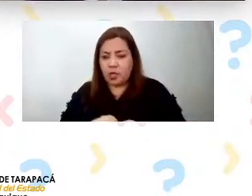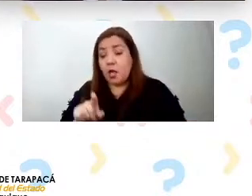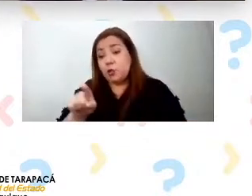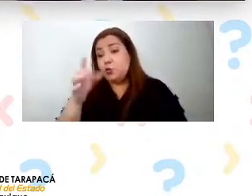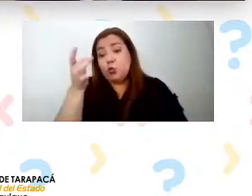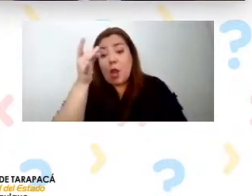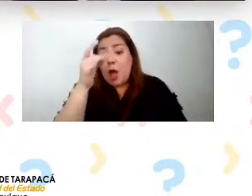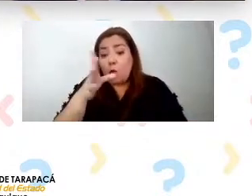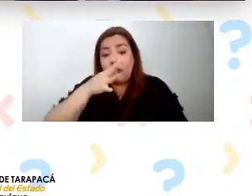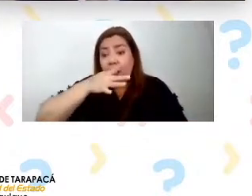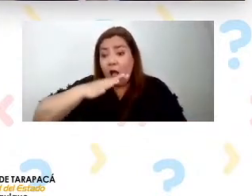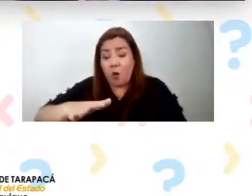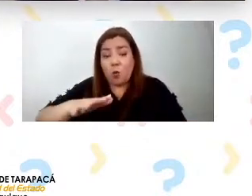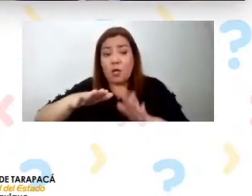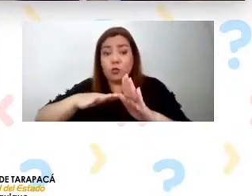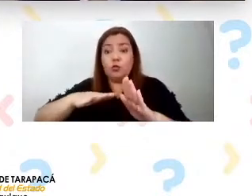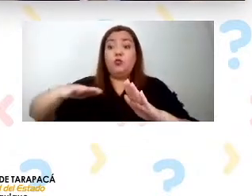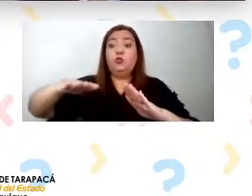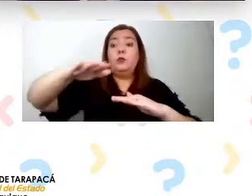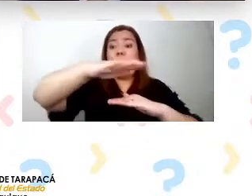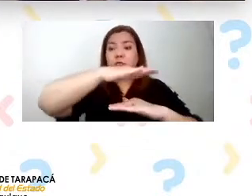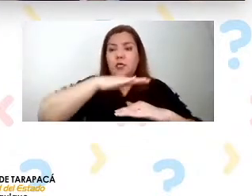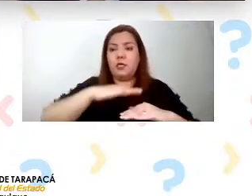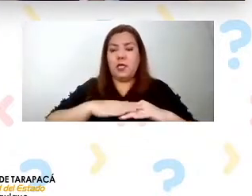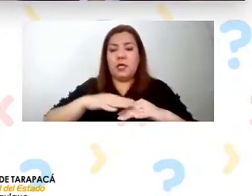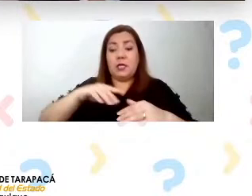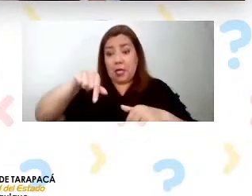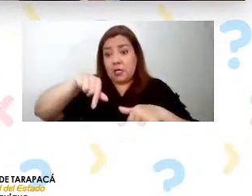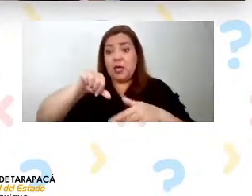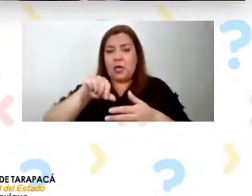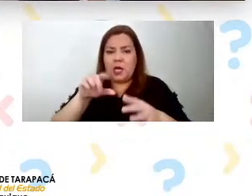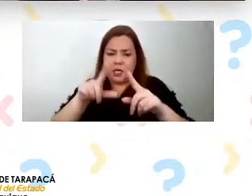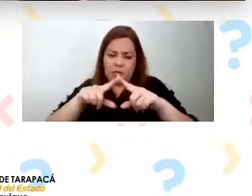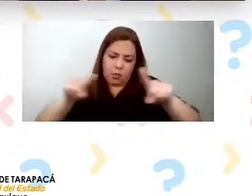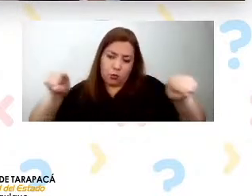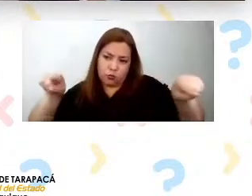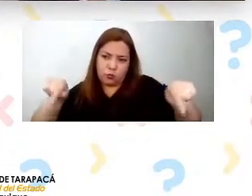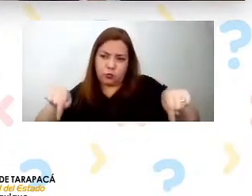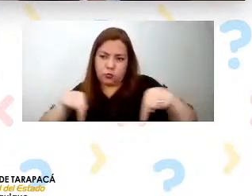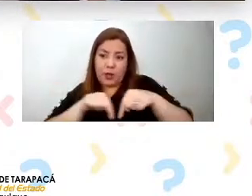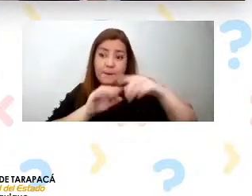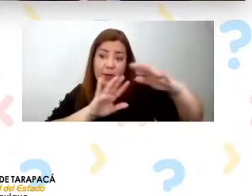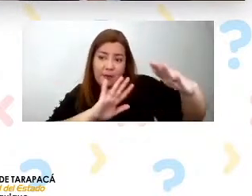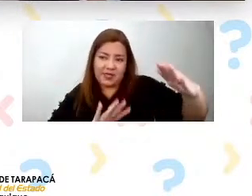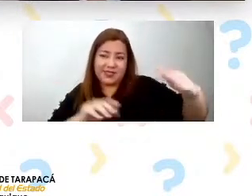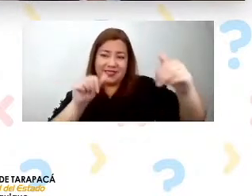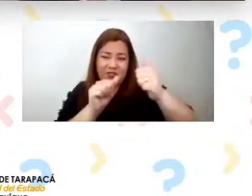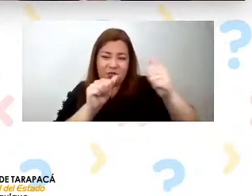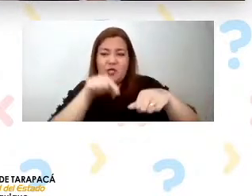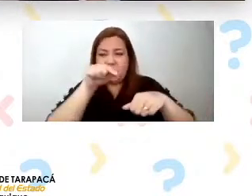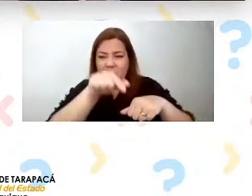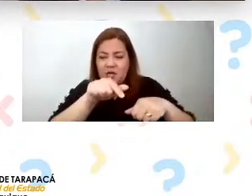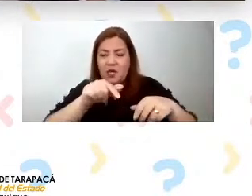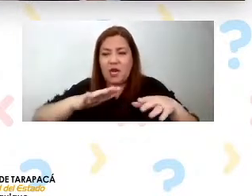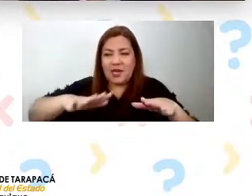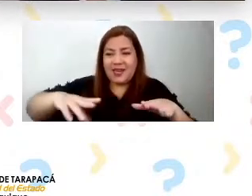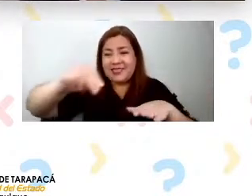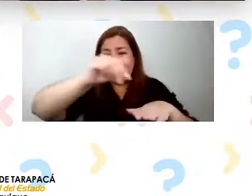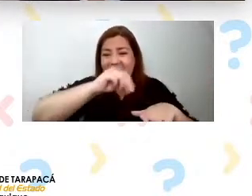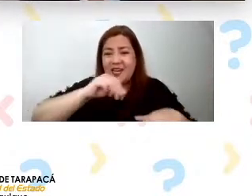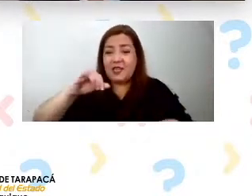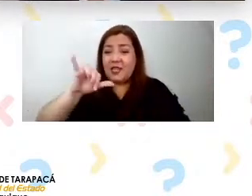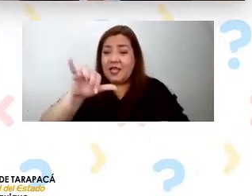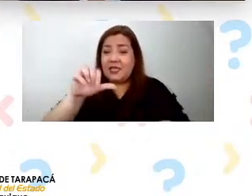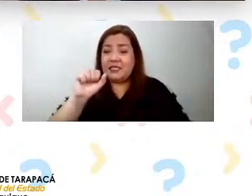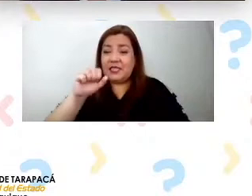aguas superficiales que hay en la depresión central, y están, ¿no es cierto?, ubicados en el Salar de Yamara, al norte de la